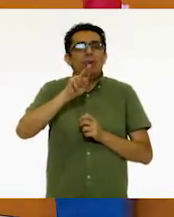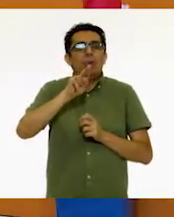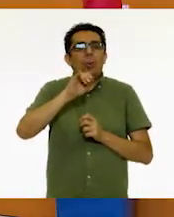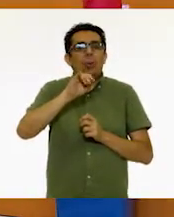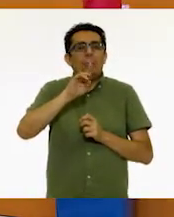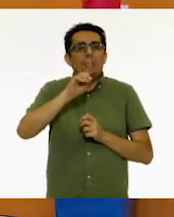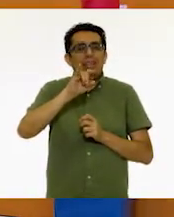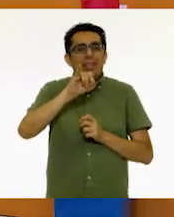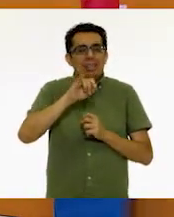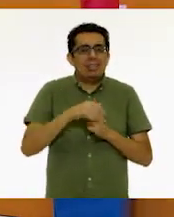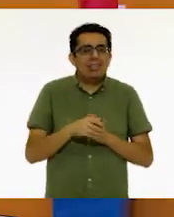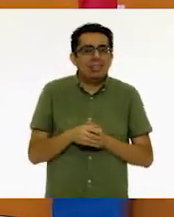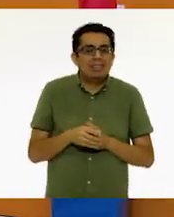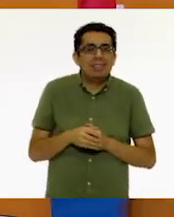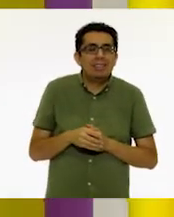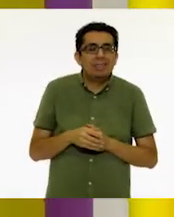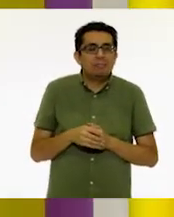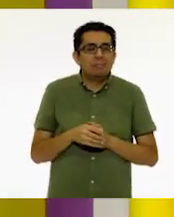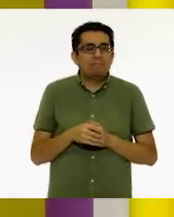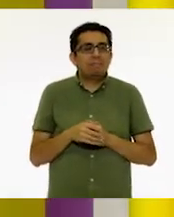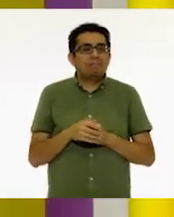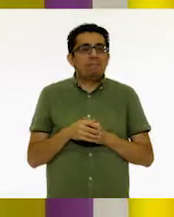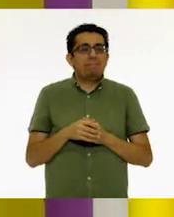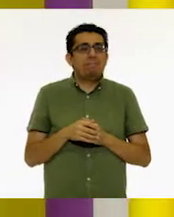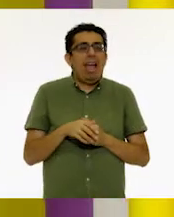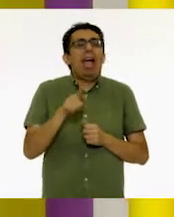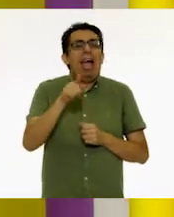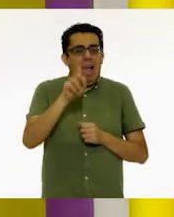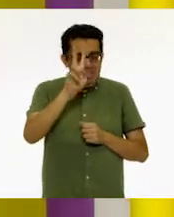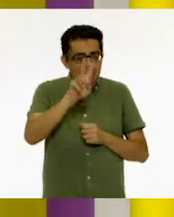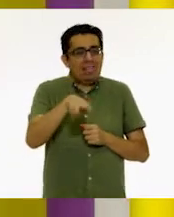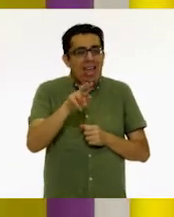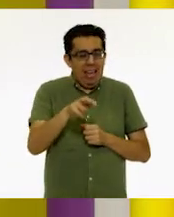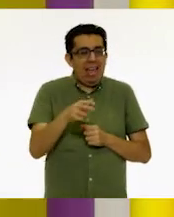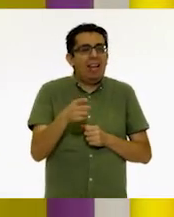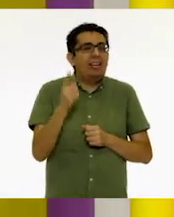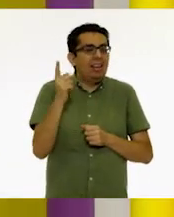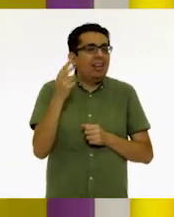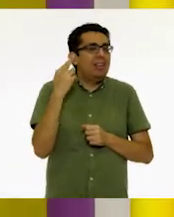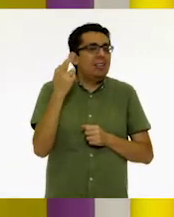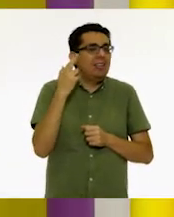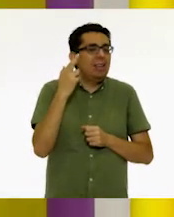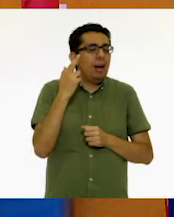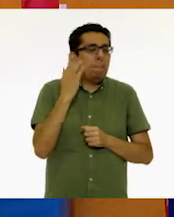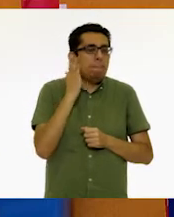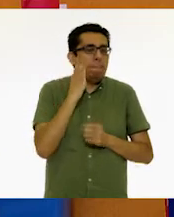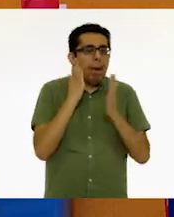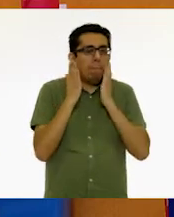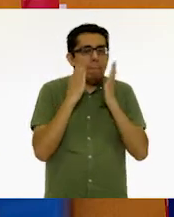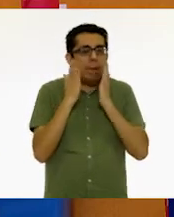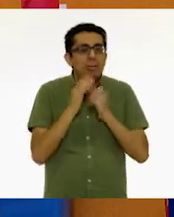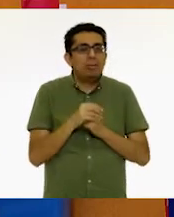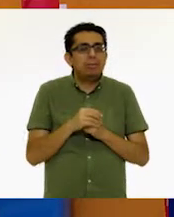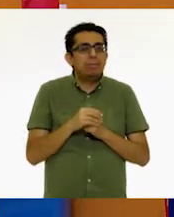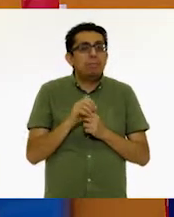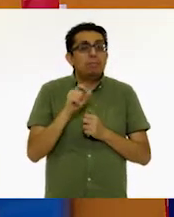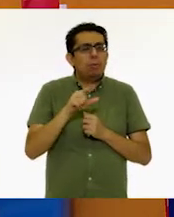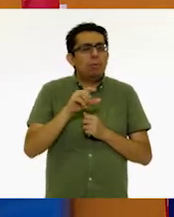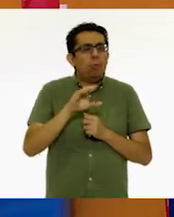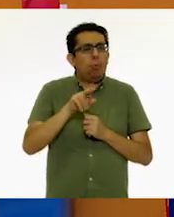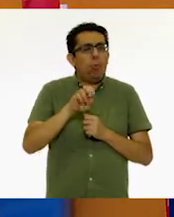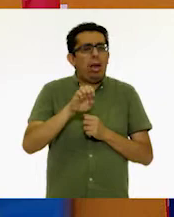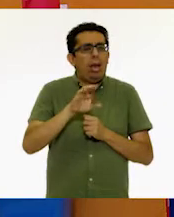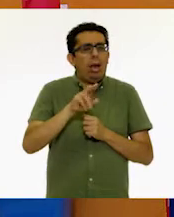maridiusha, maridiusha. Ah, el dubidi. Con el dubidi, dubidi y cue, cue, cue, cue.